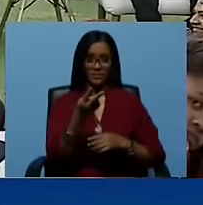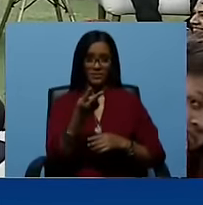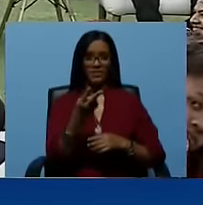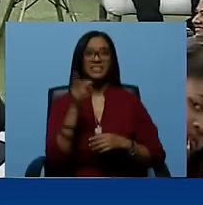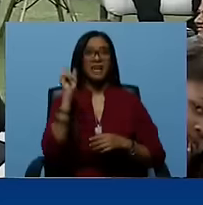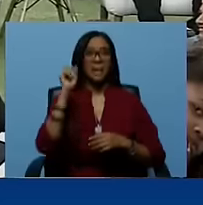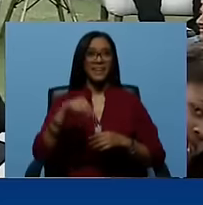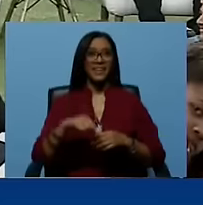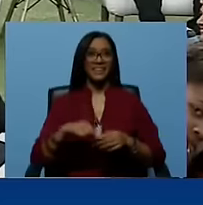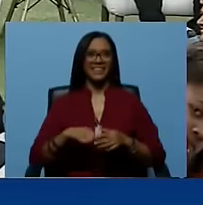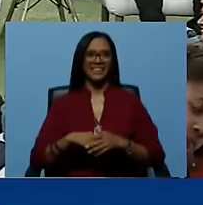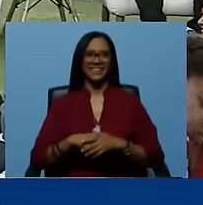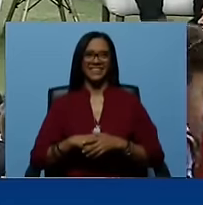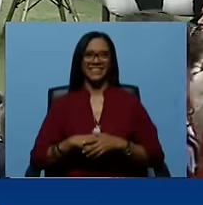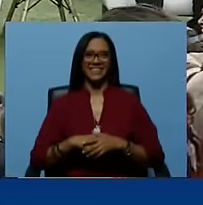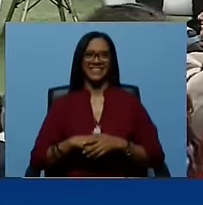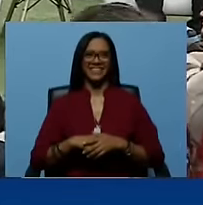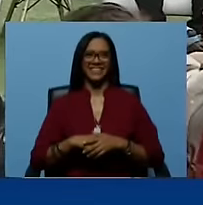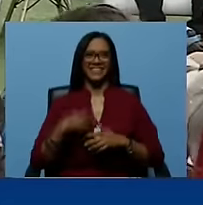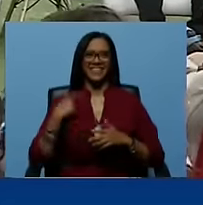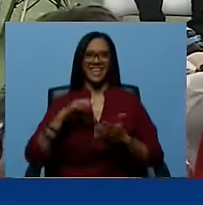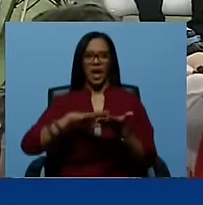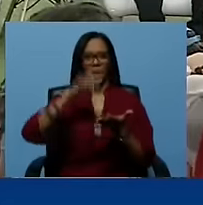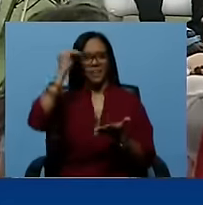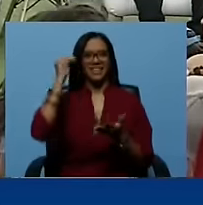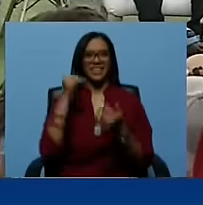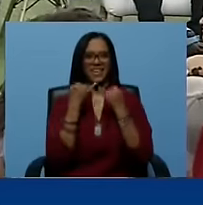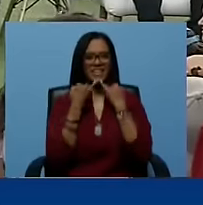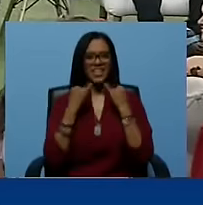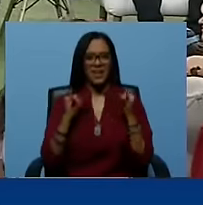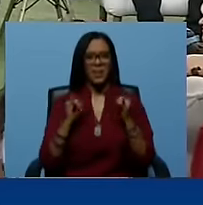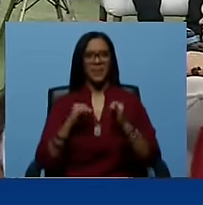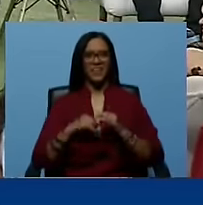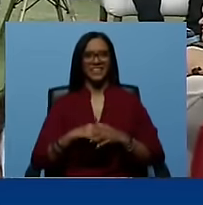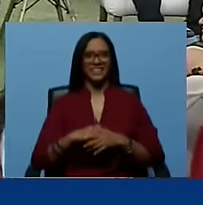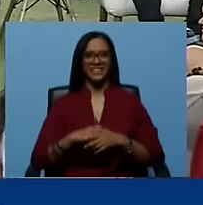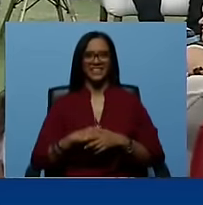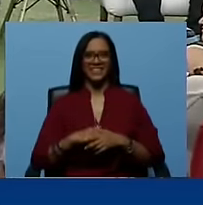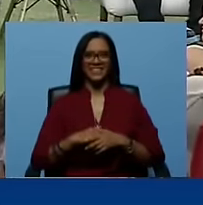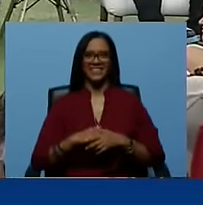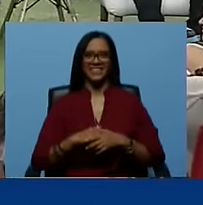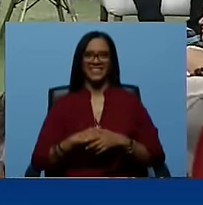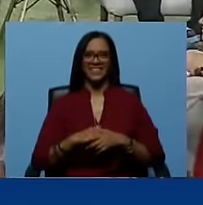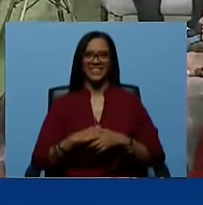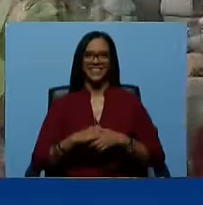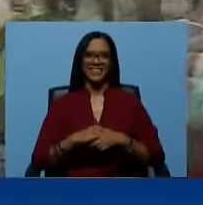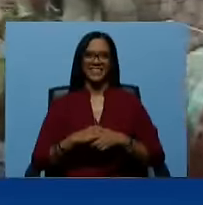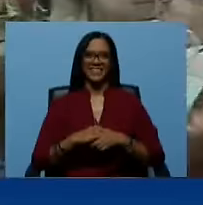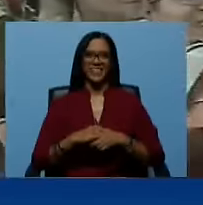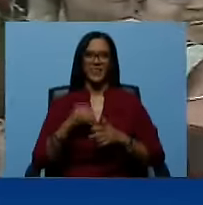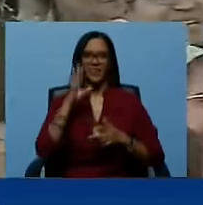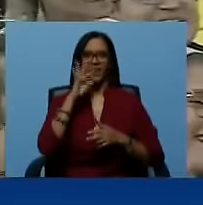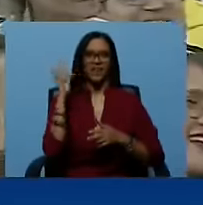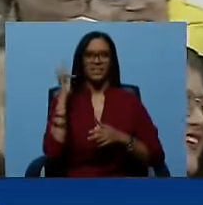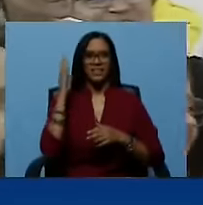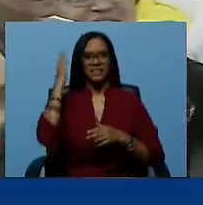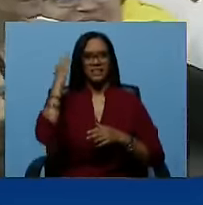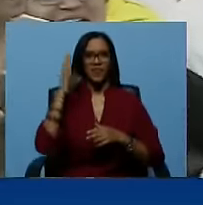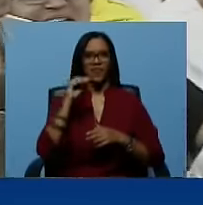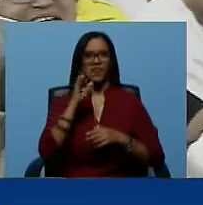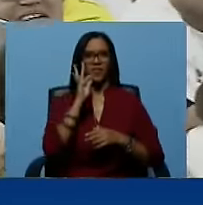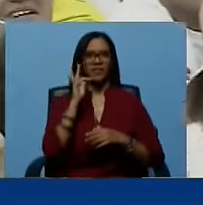También. Tienen que aprender a hablar idioma, ¿vale? ¿Ah? ¿Francés? ¿Ustedes saben hablar